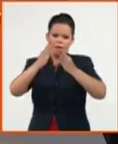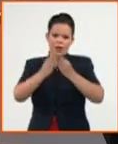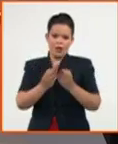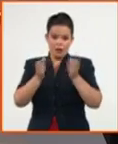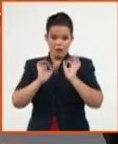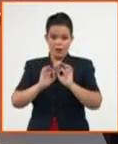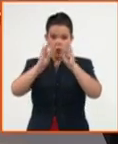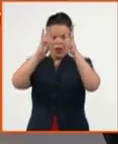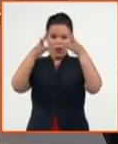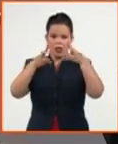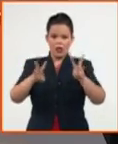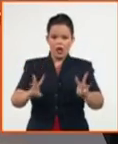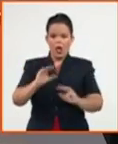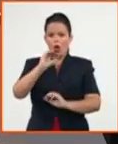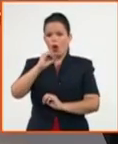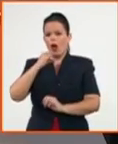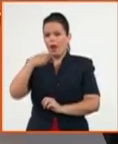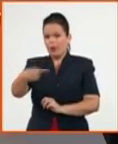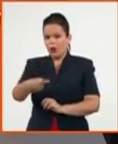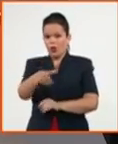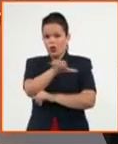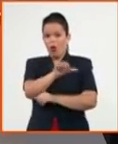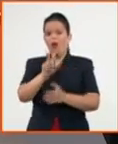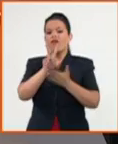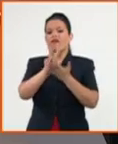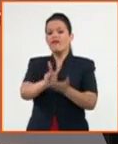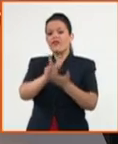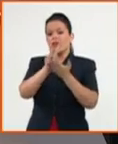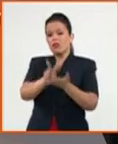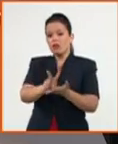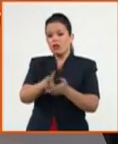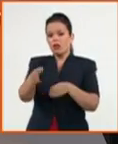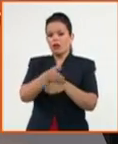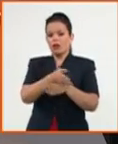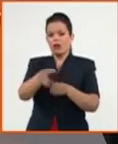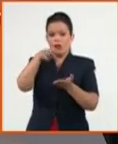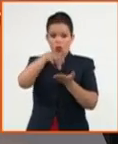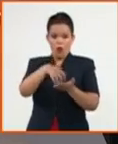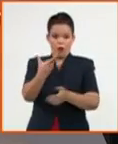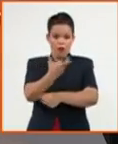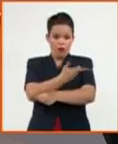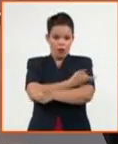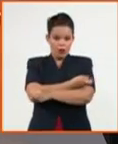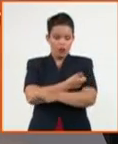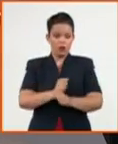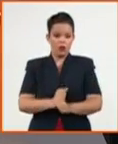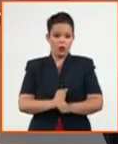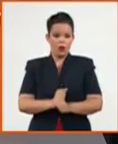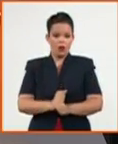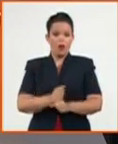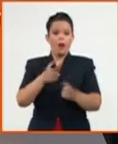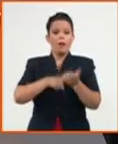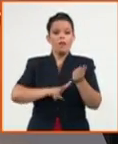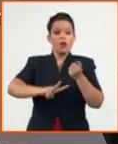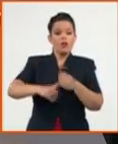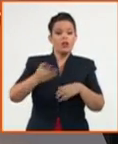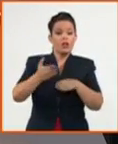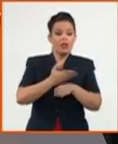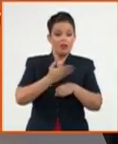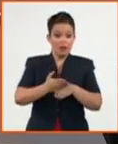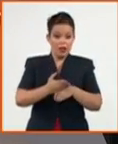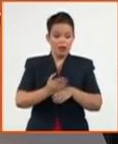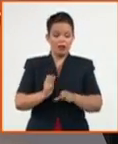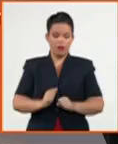conjunto ambos ministerios a los vacunatorios en las distintas provincias de ellos en este momento está nuestro un equipo de trabajo justamente